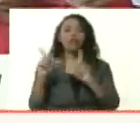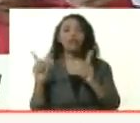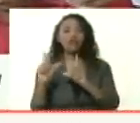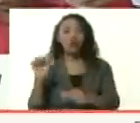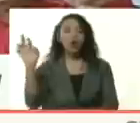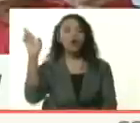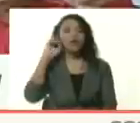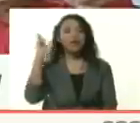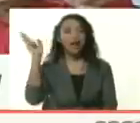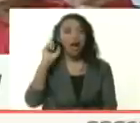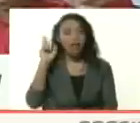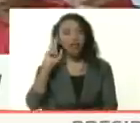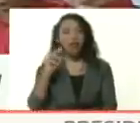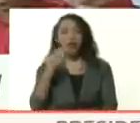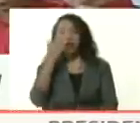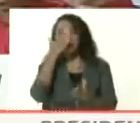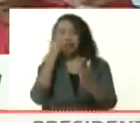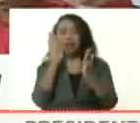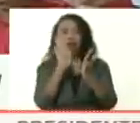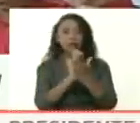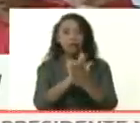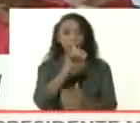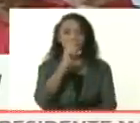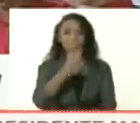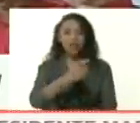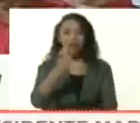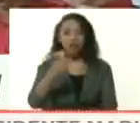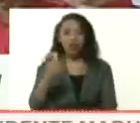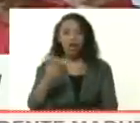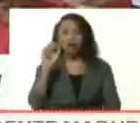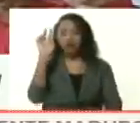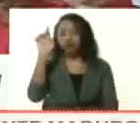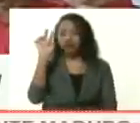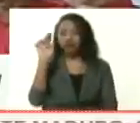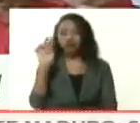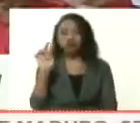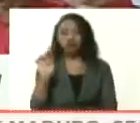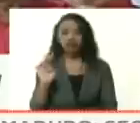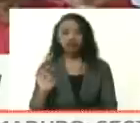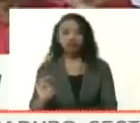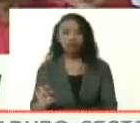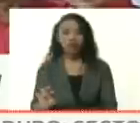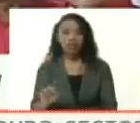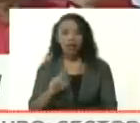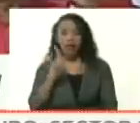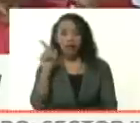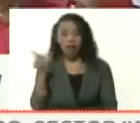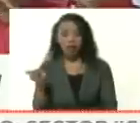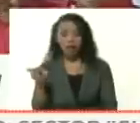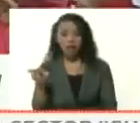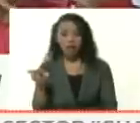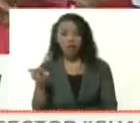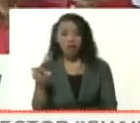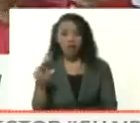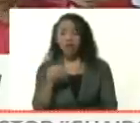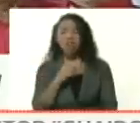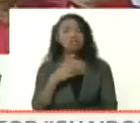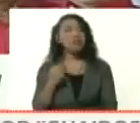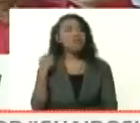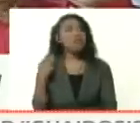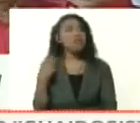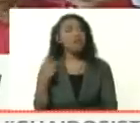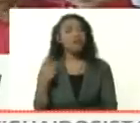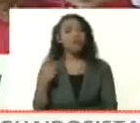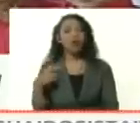radio, directamente con personas. Y todos los días están ellos, así digan que no,